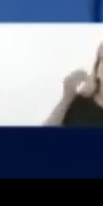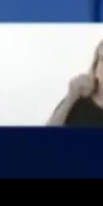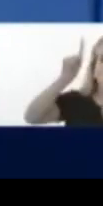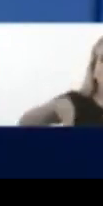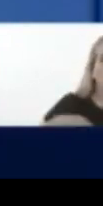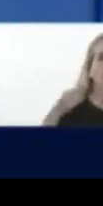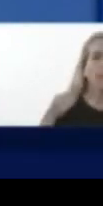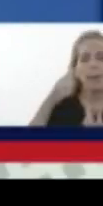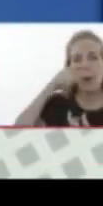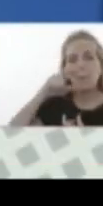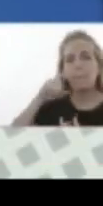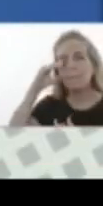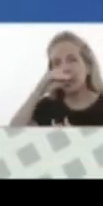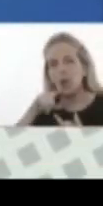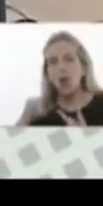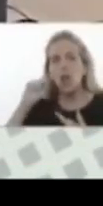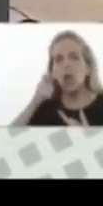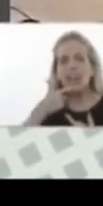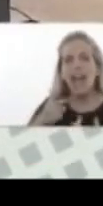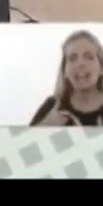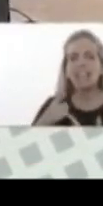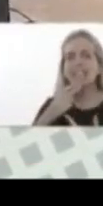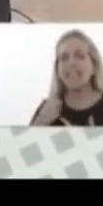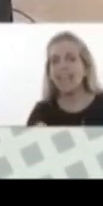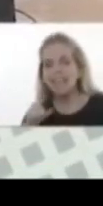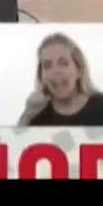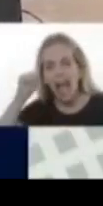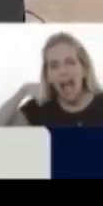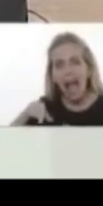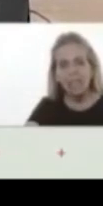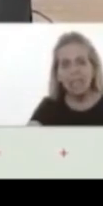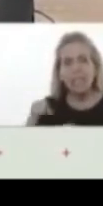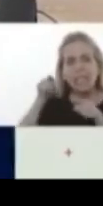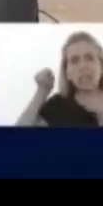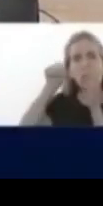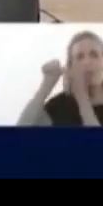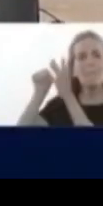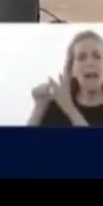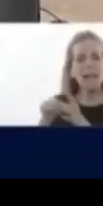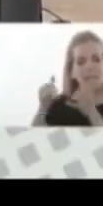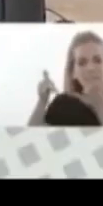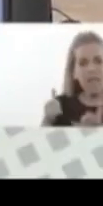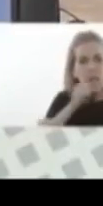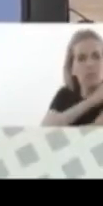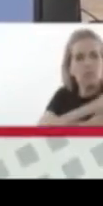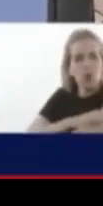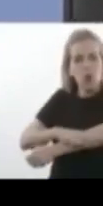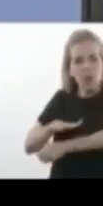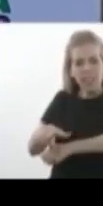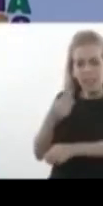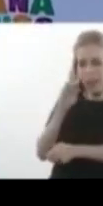petróleo o de gas, de energía, y uno ve tanta pobreza en esos países y se pregunta ¿por qué les pasa